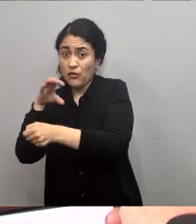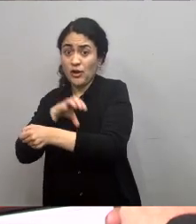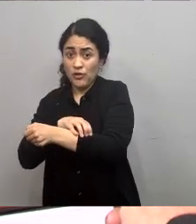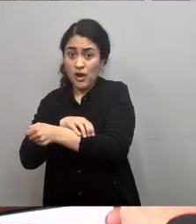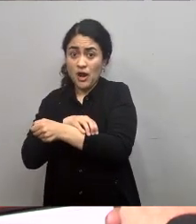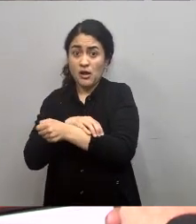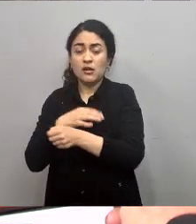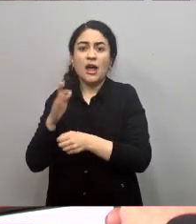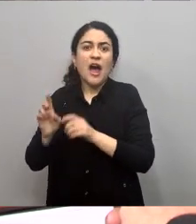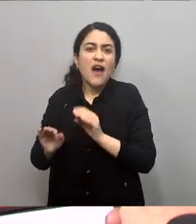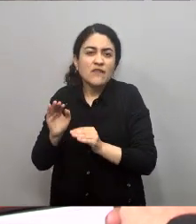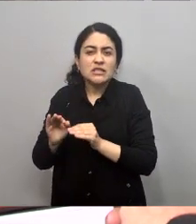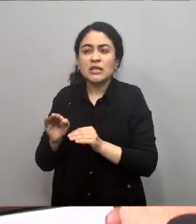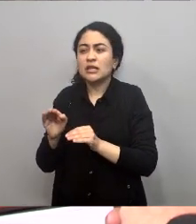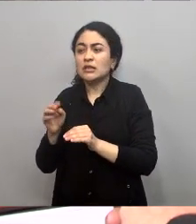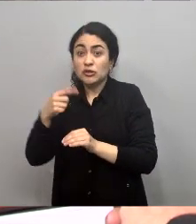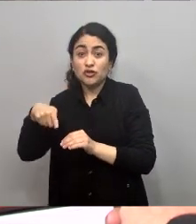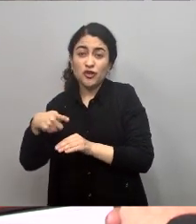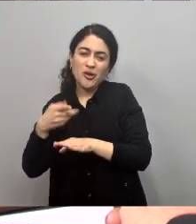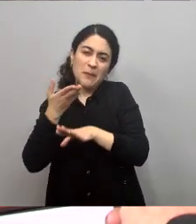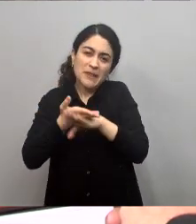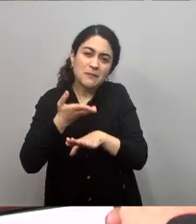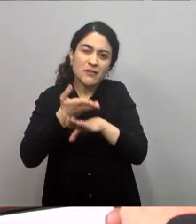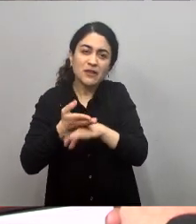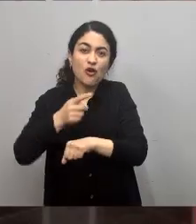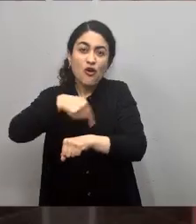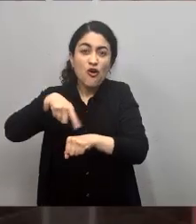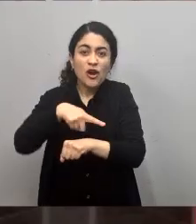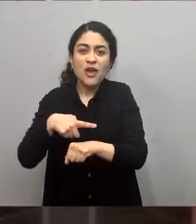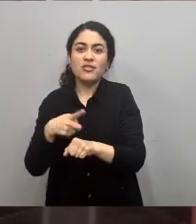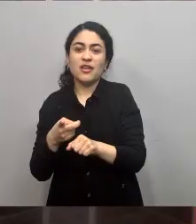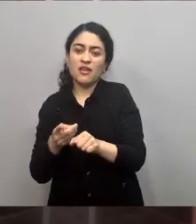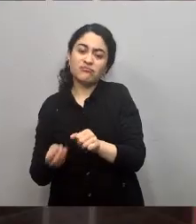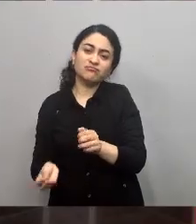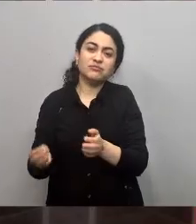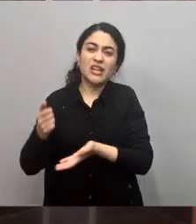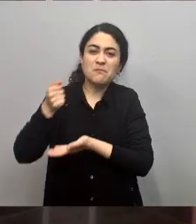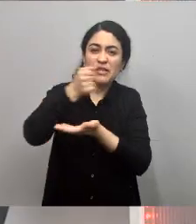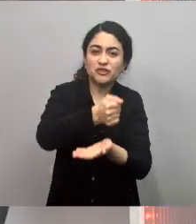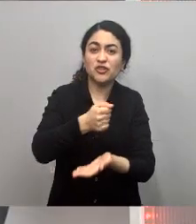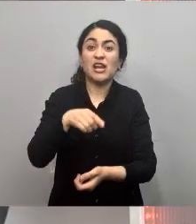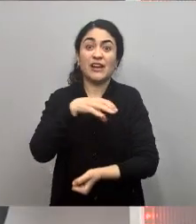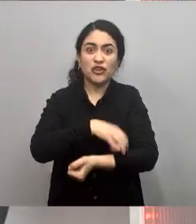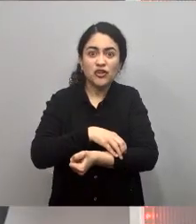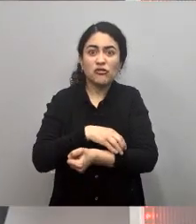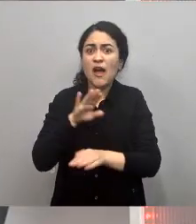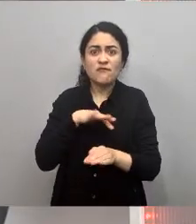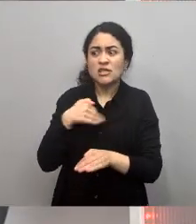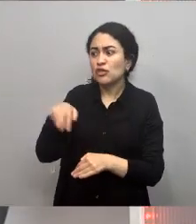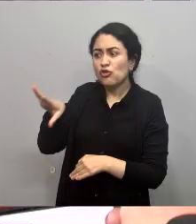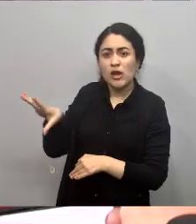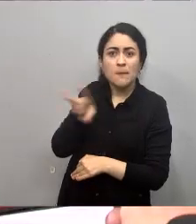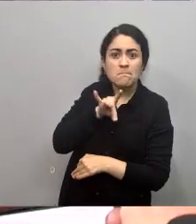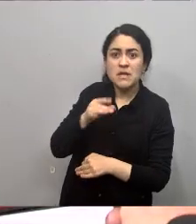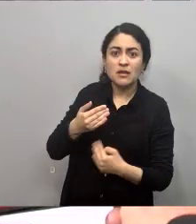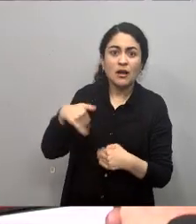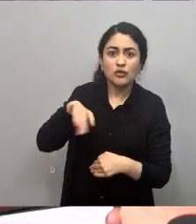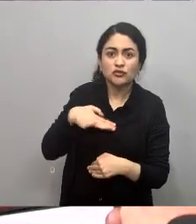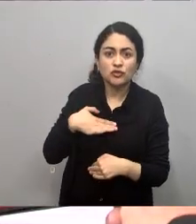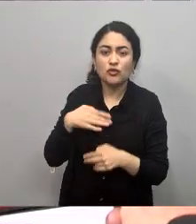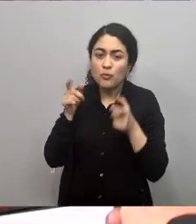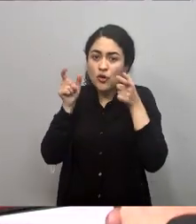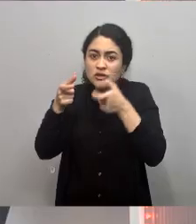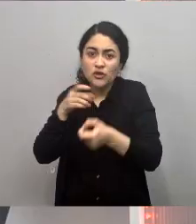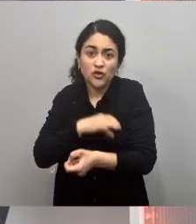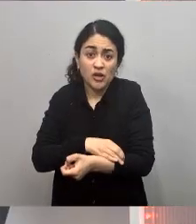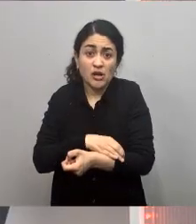CORE, muy pocas obras de inversión existirían en la región. O bien no los invitan, ¿no es cierto?, a participar de alguna